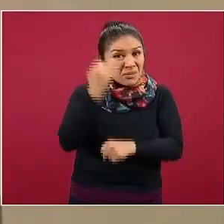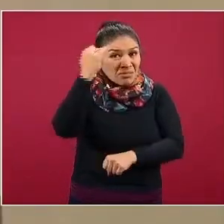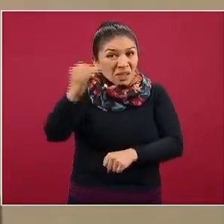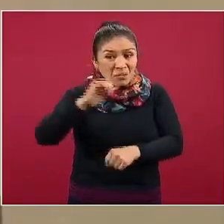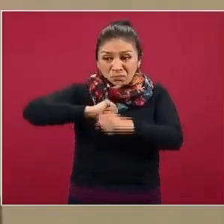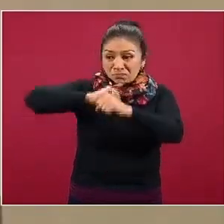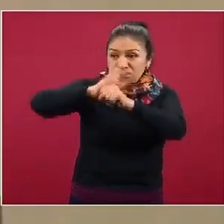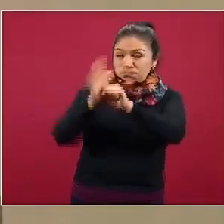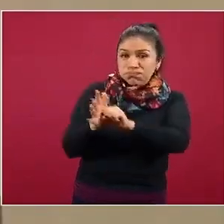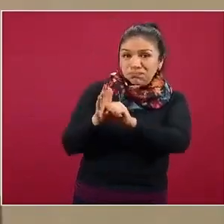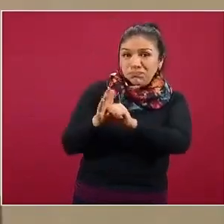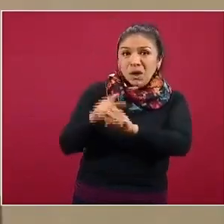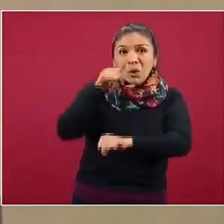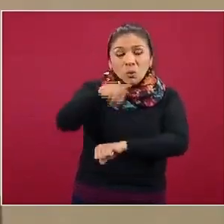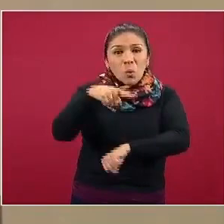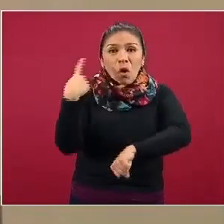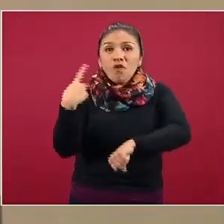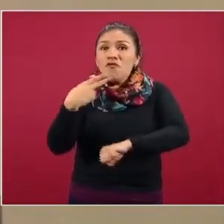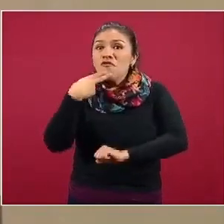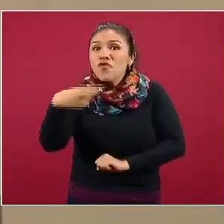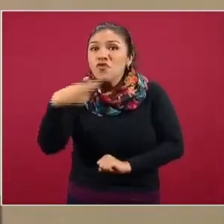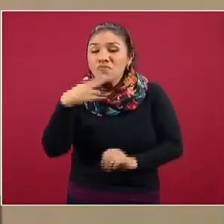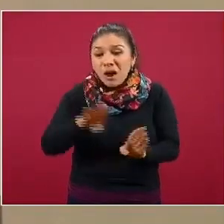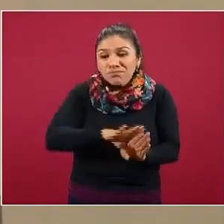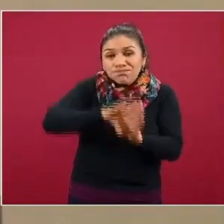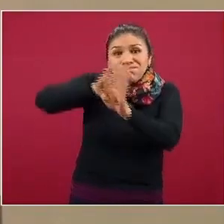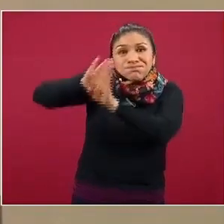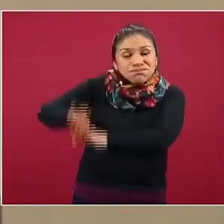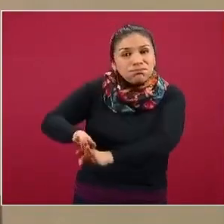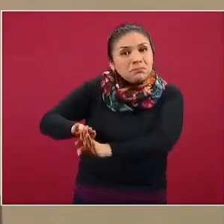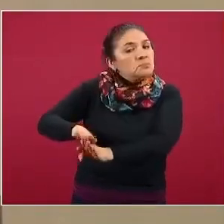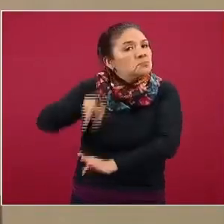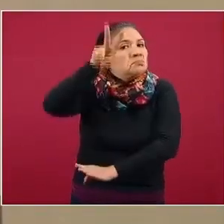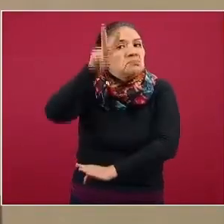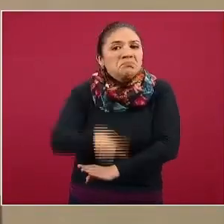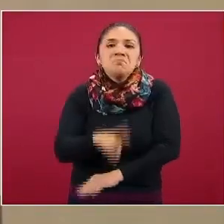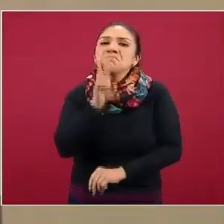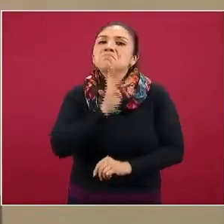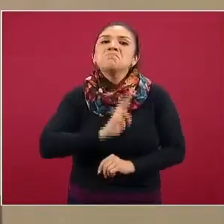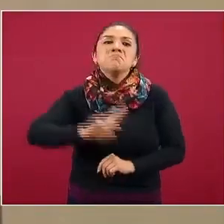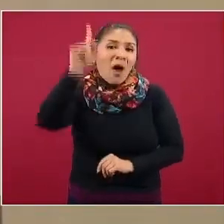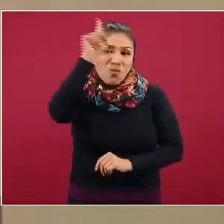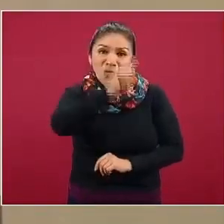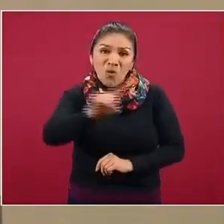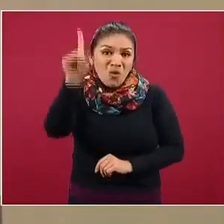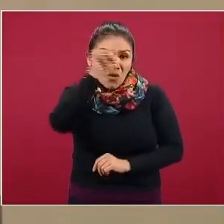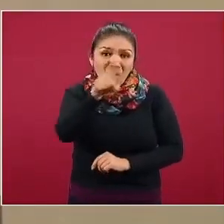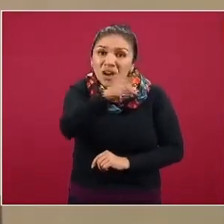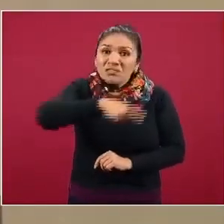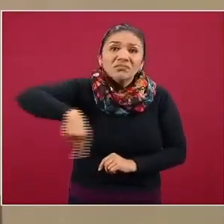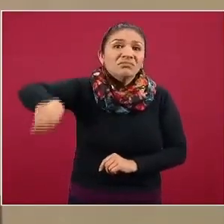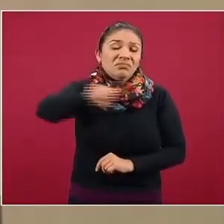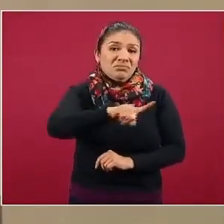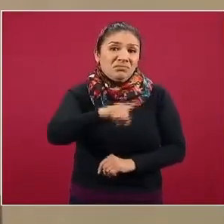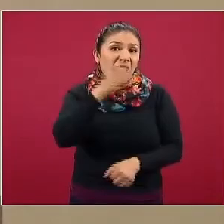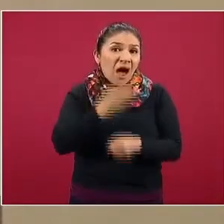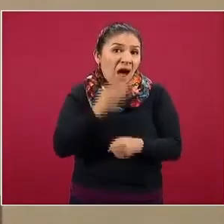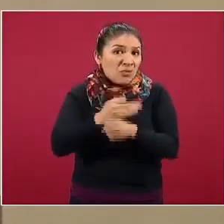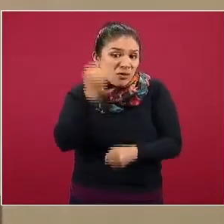pandemia dejar de fumar es sin duda una de las prácticas más recomendables